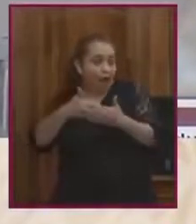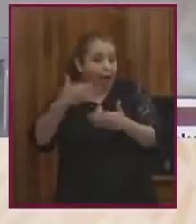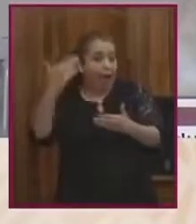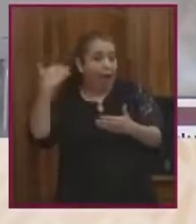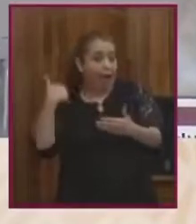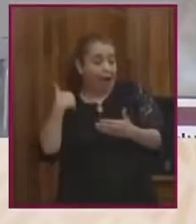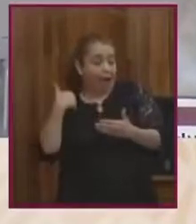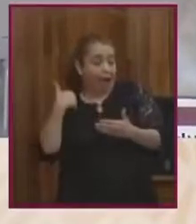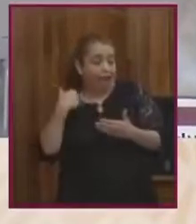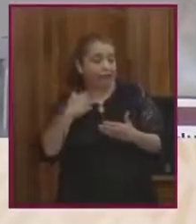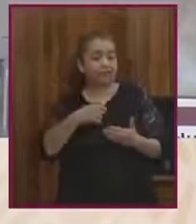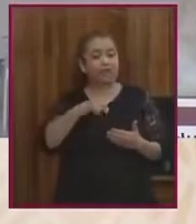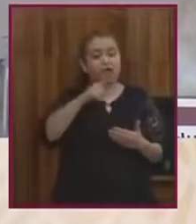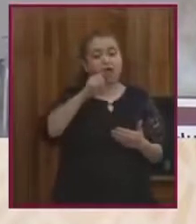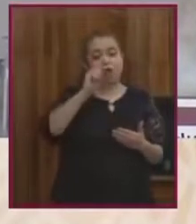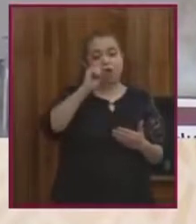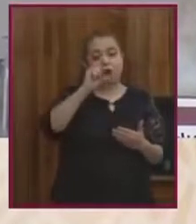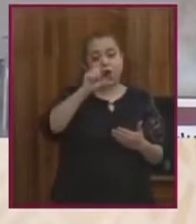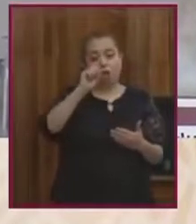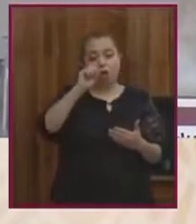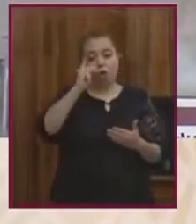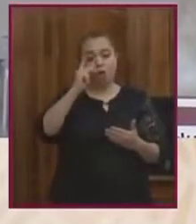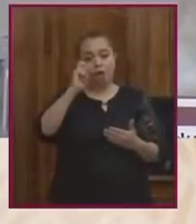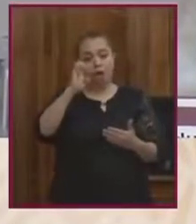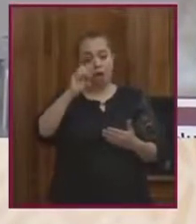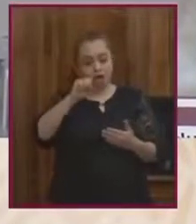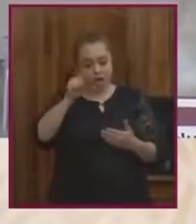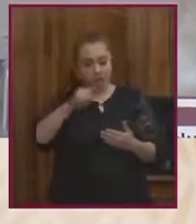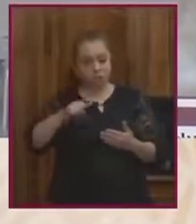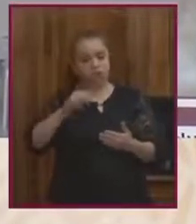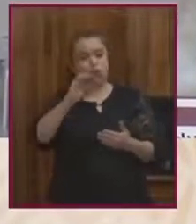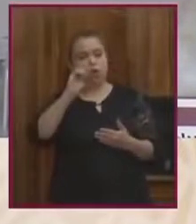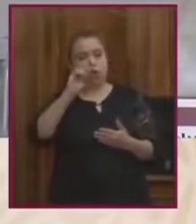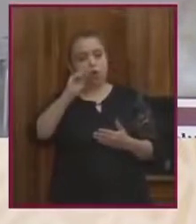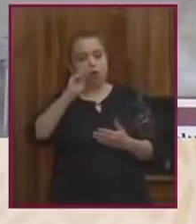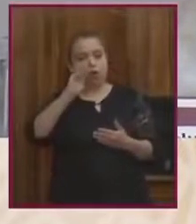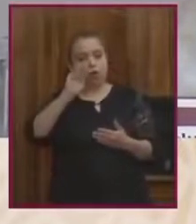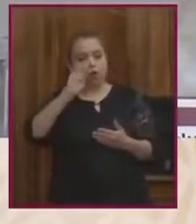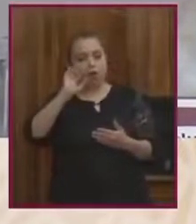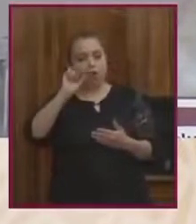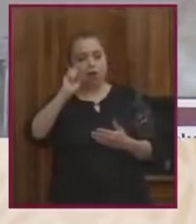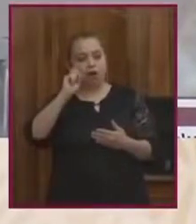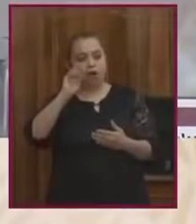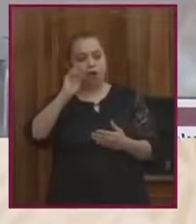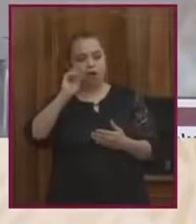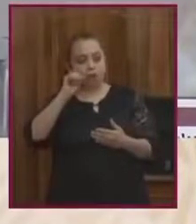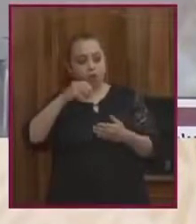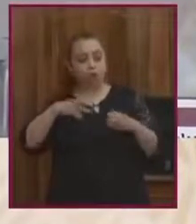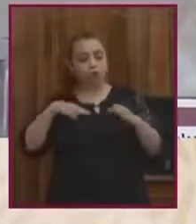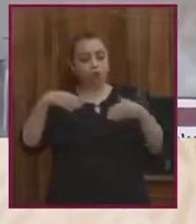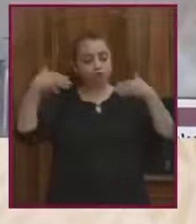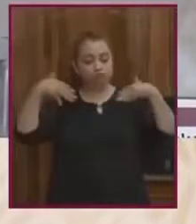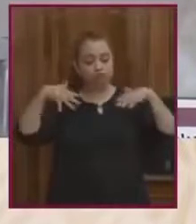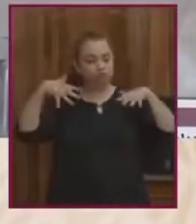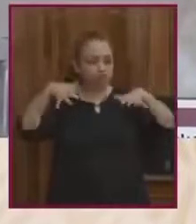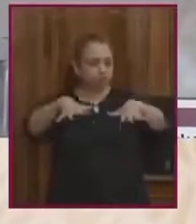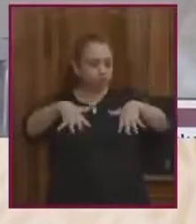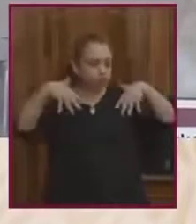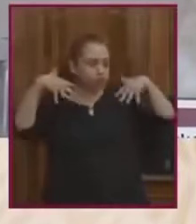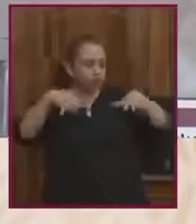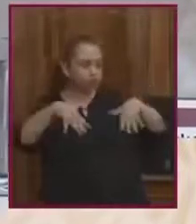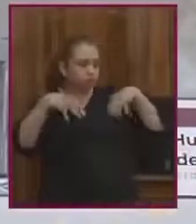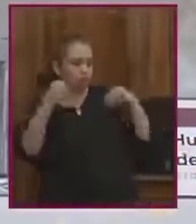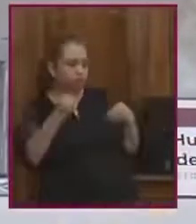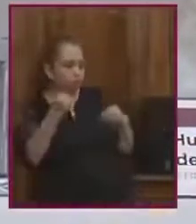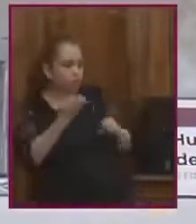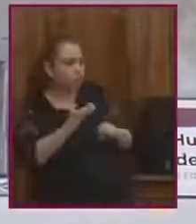Obrador tomara posesión como presidente, hicimos los foros que fuimos a todas las entidades, muchos